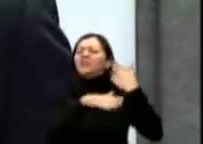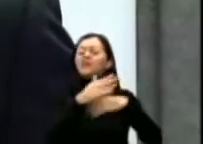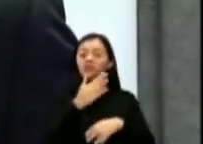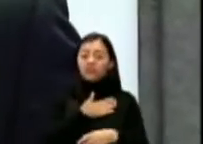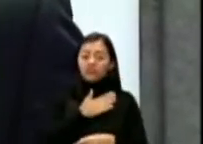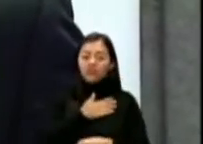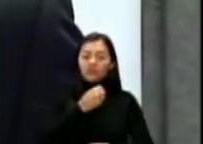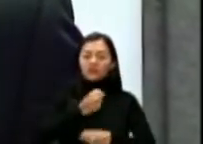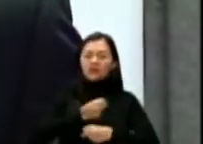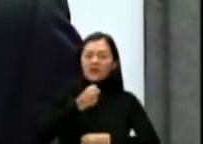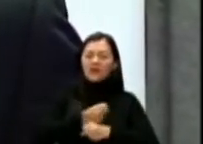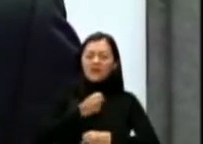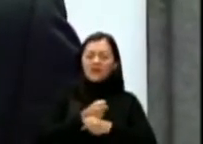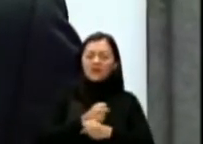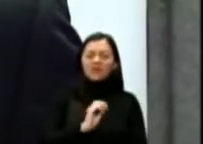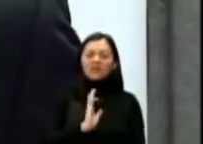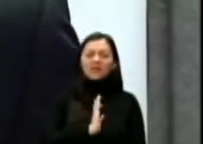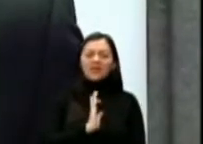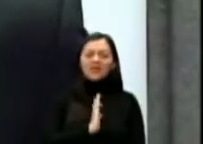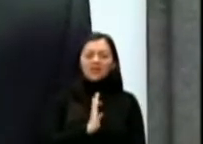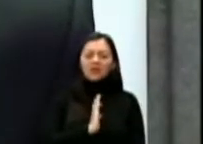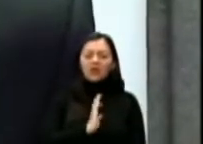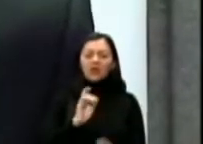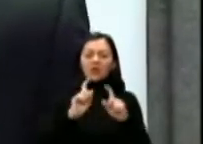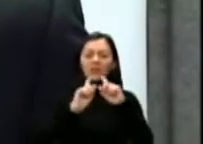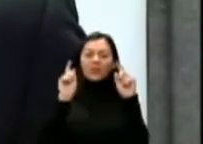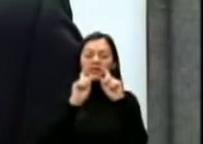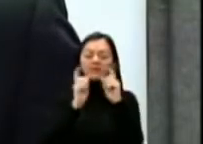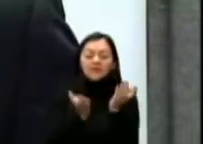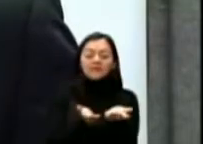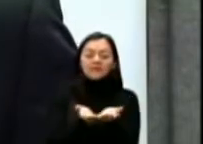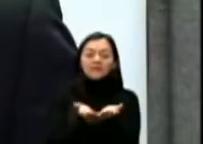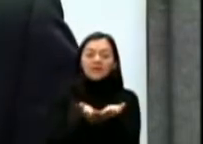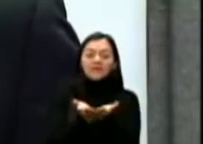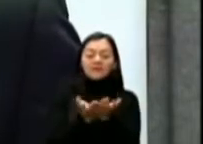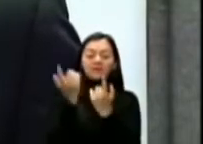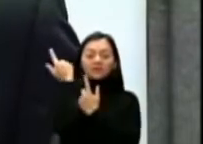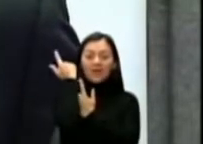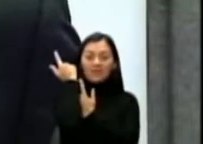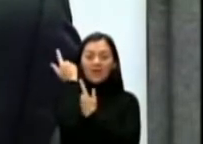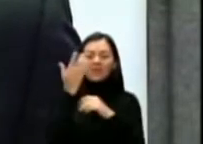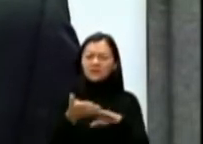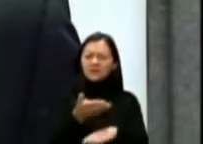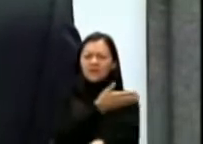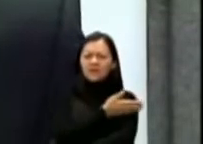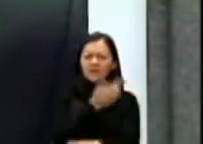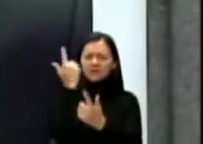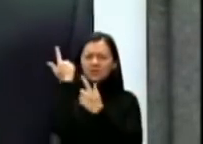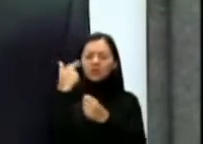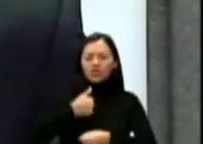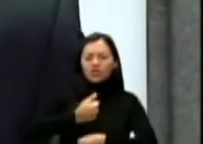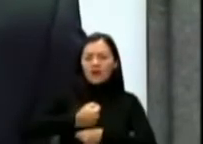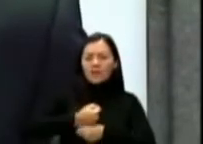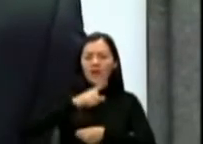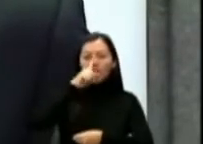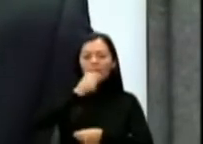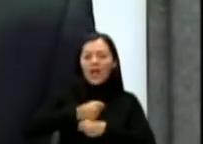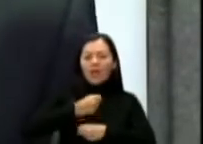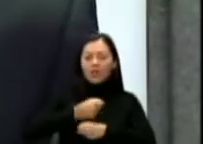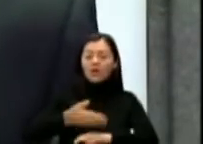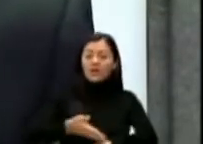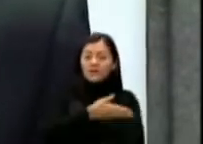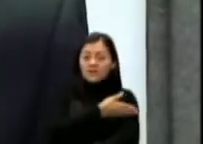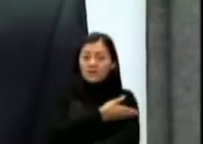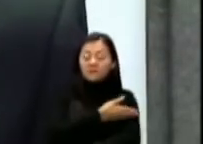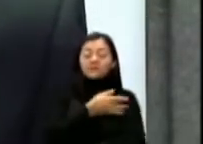trabajé como técnico para una empresa que daba servicio de la fuerza armada conozco y conocía muy bien las provincias amazónicas como